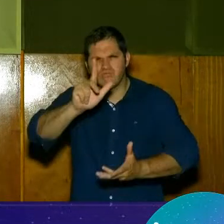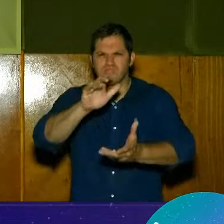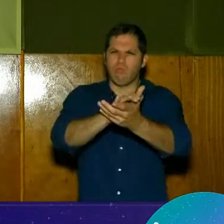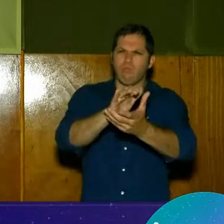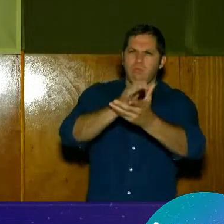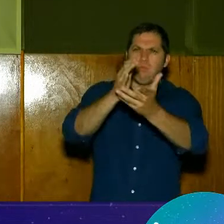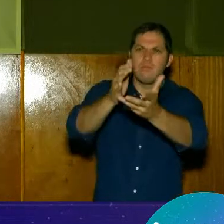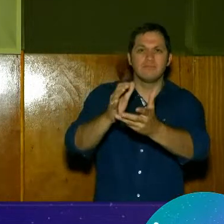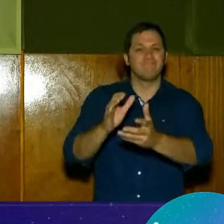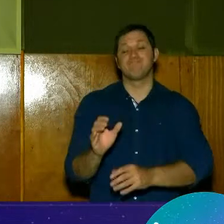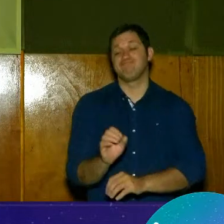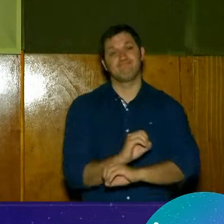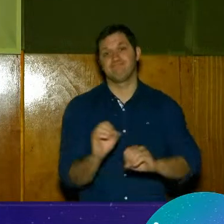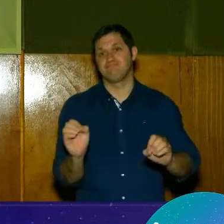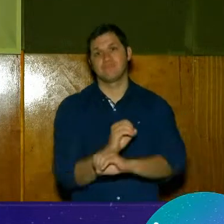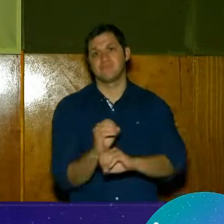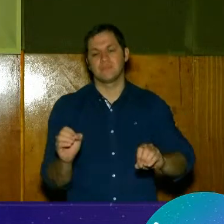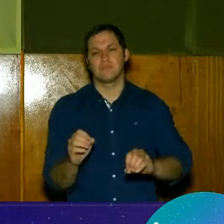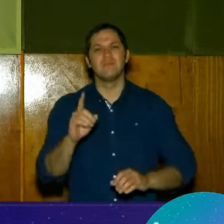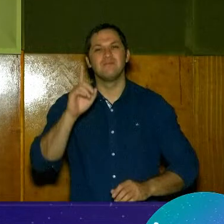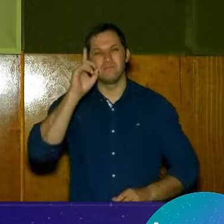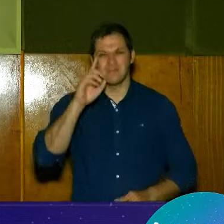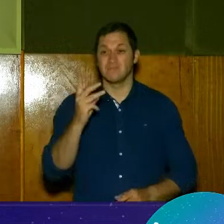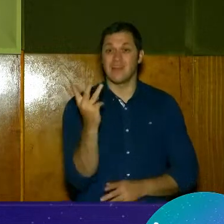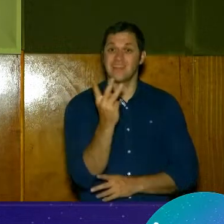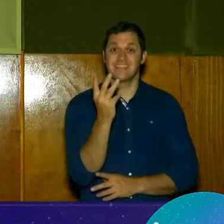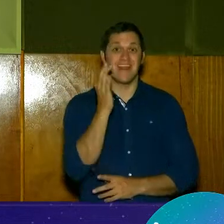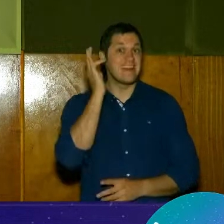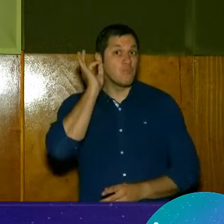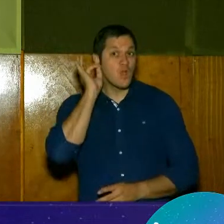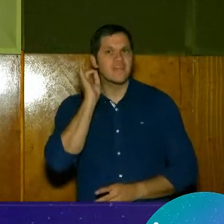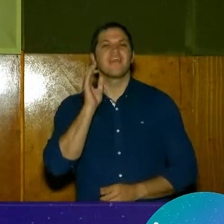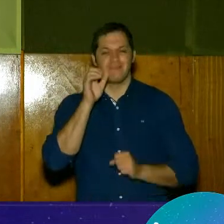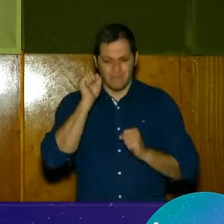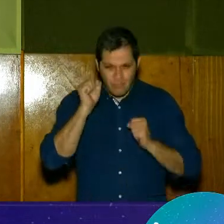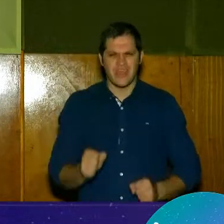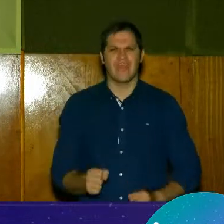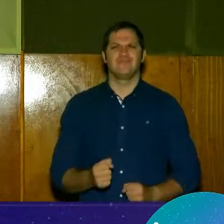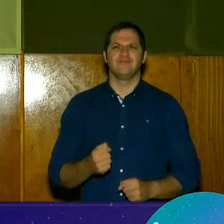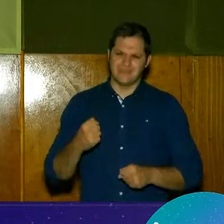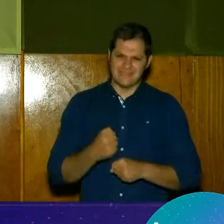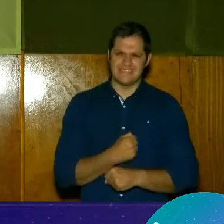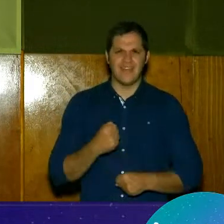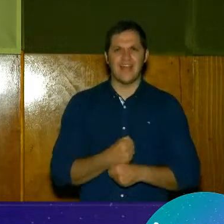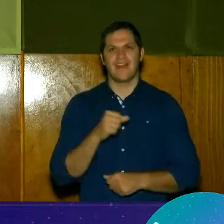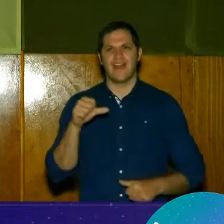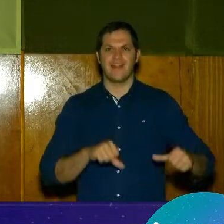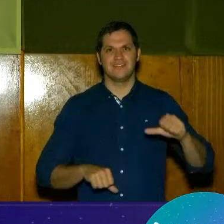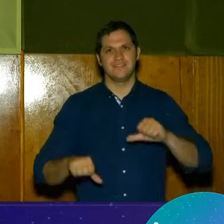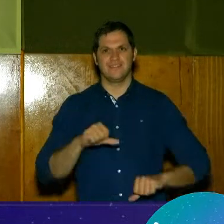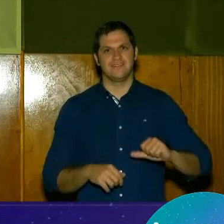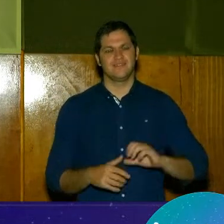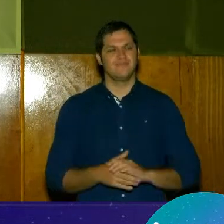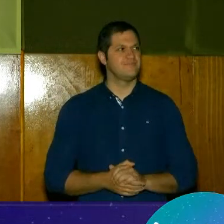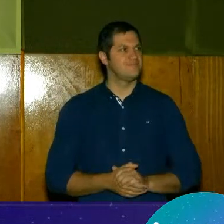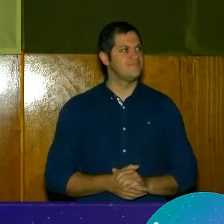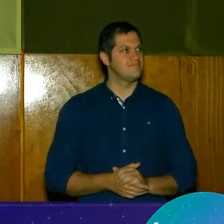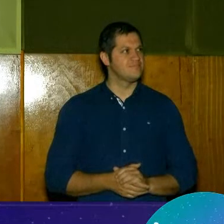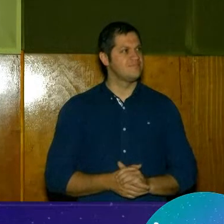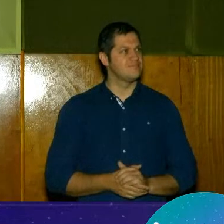canon y enriqueta swan leavitt ahora lamentablemente ninguna de ellas recibió todo el reconocimiento que merecían